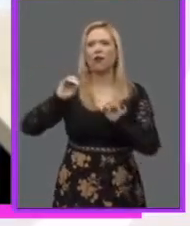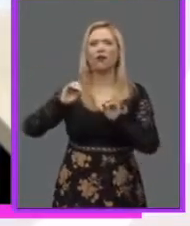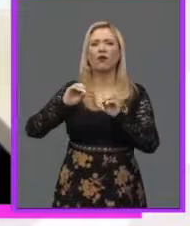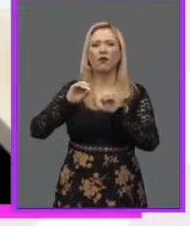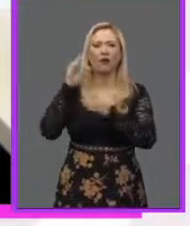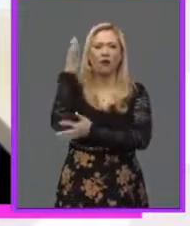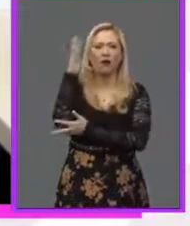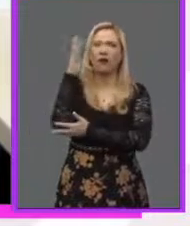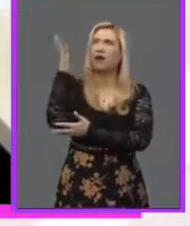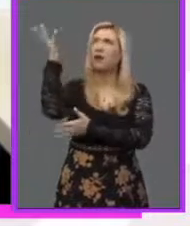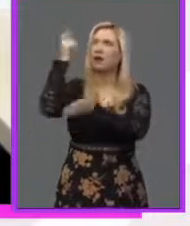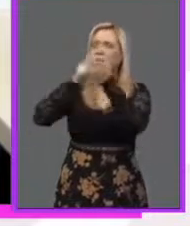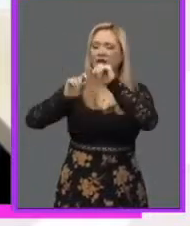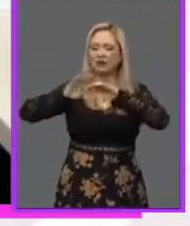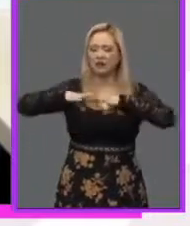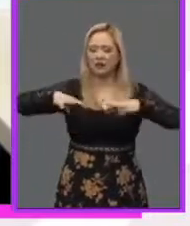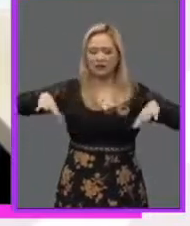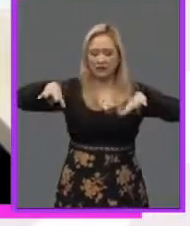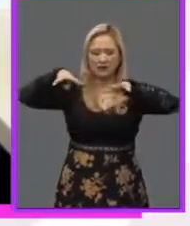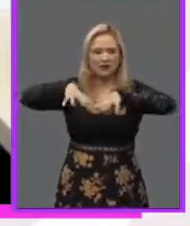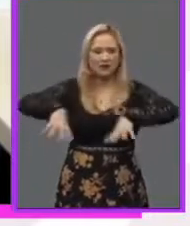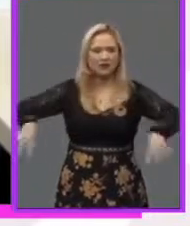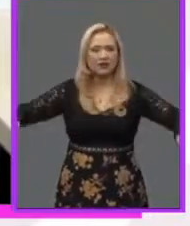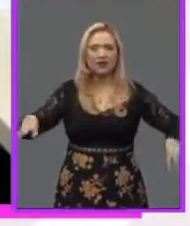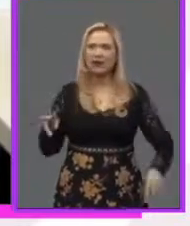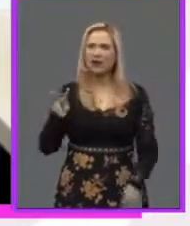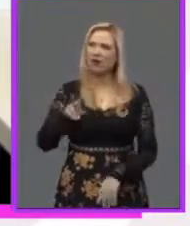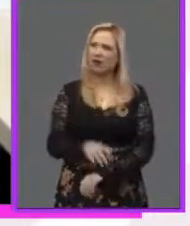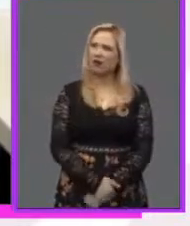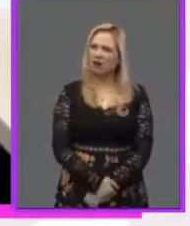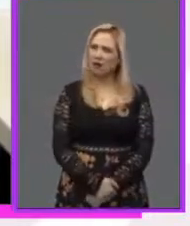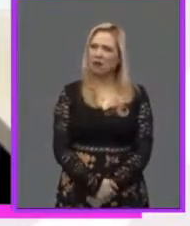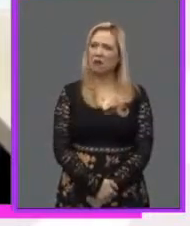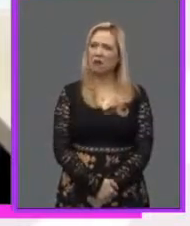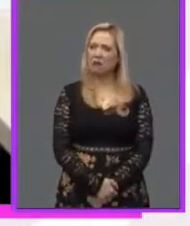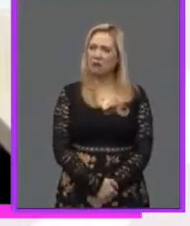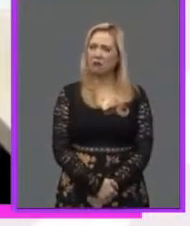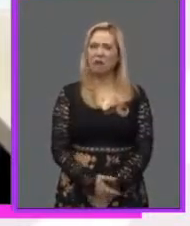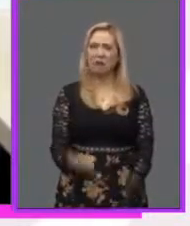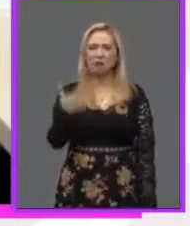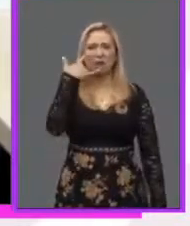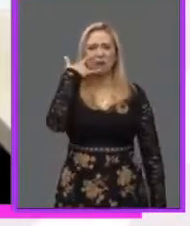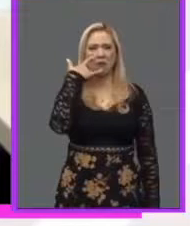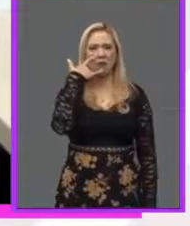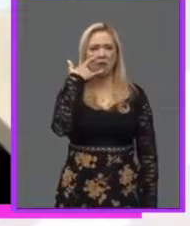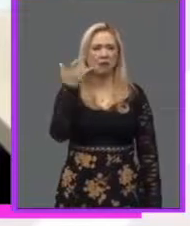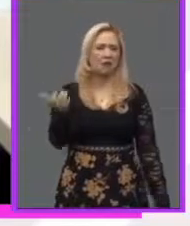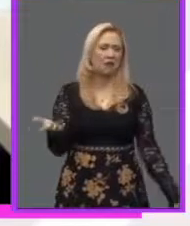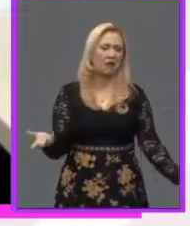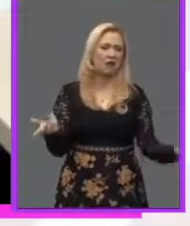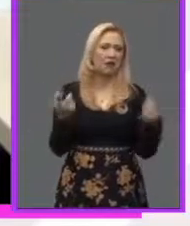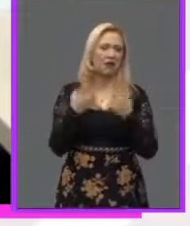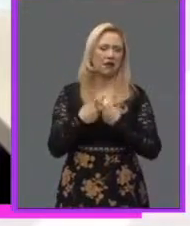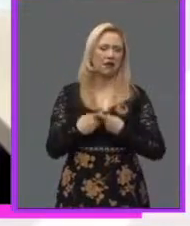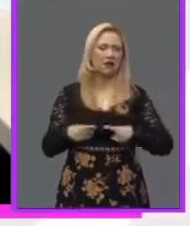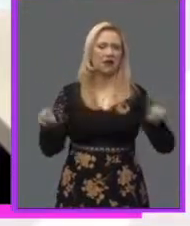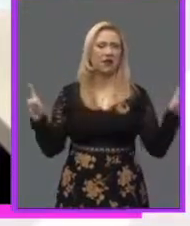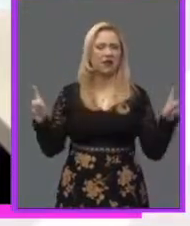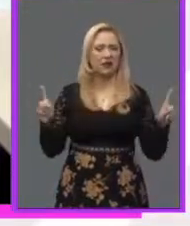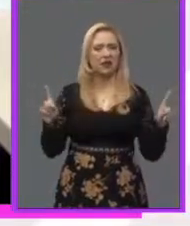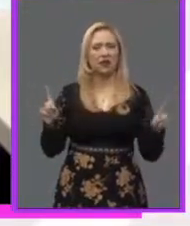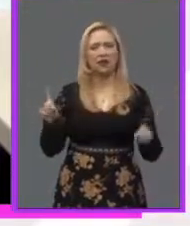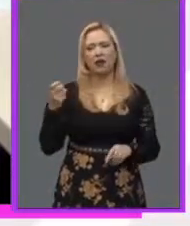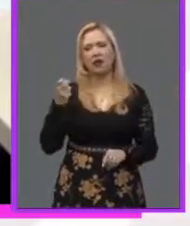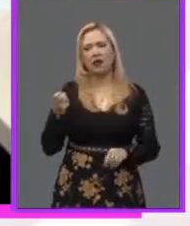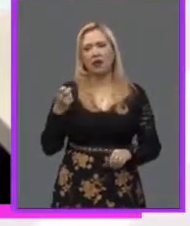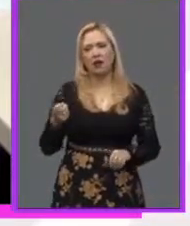marco referencial de lo que es una vivienda, y que por lo tanto cualquier cosa que se salga de esa norma, de esa lógica, y digo norma